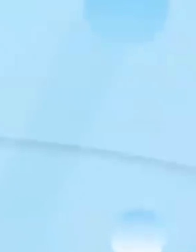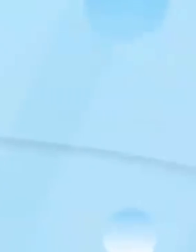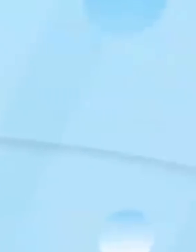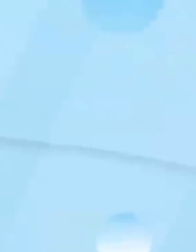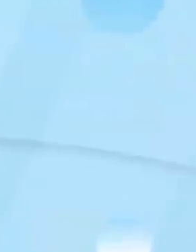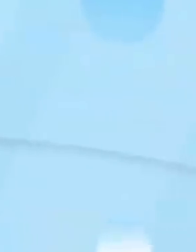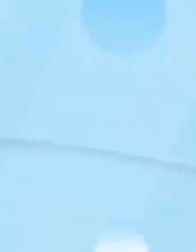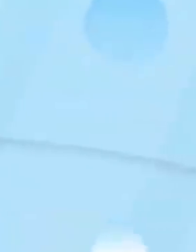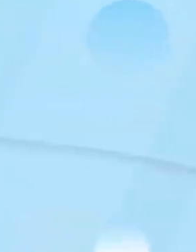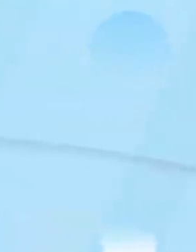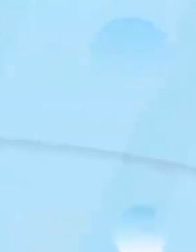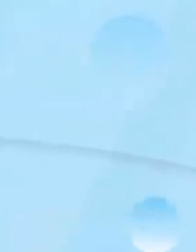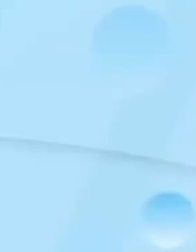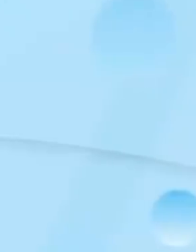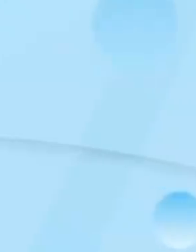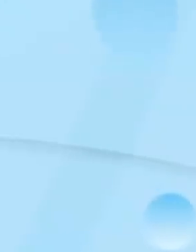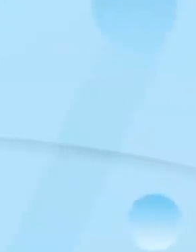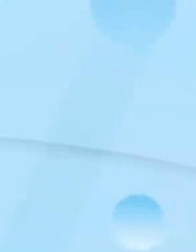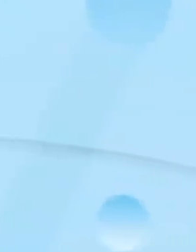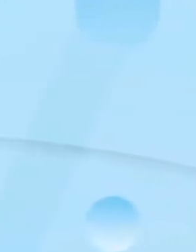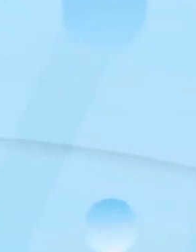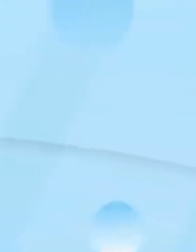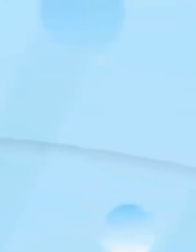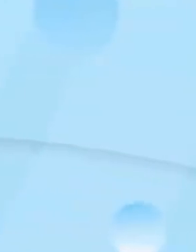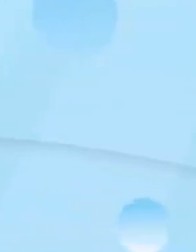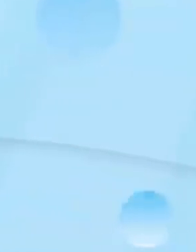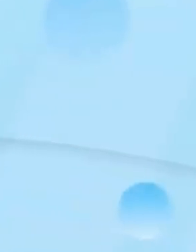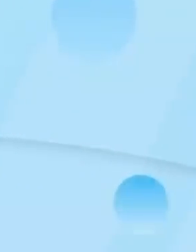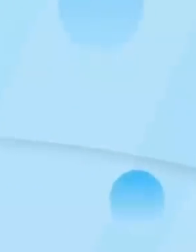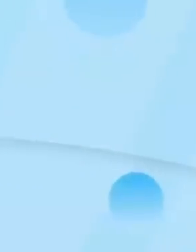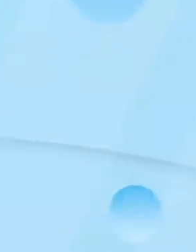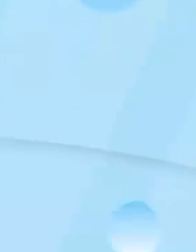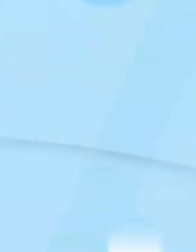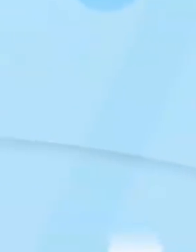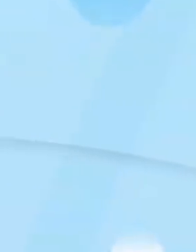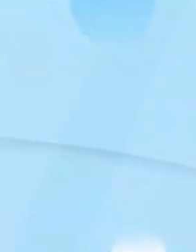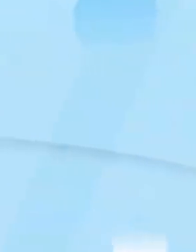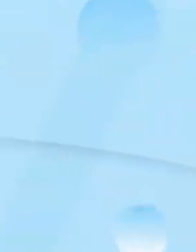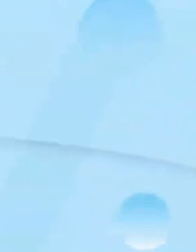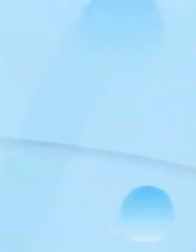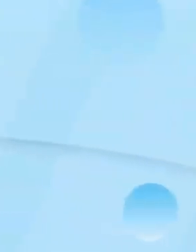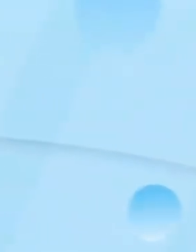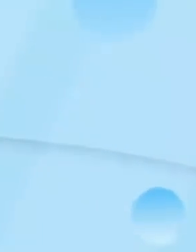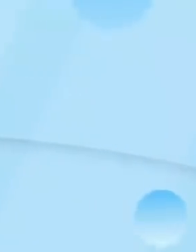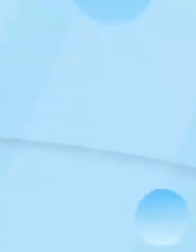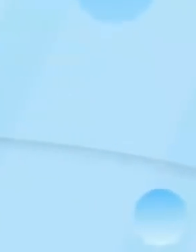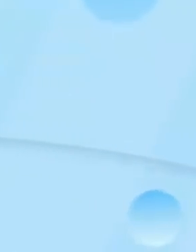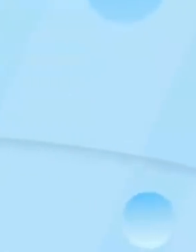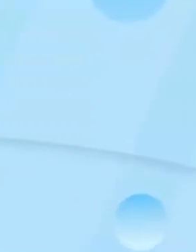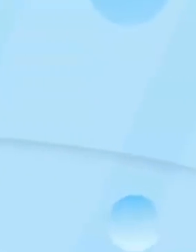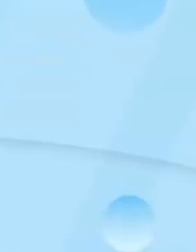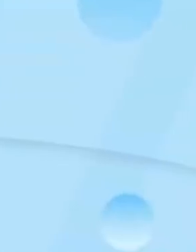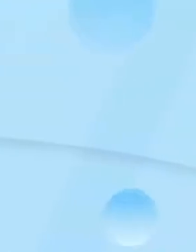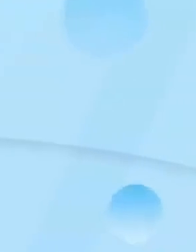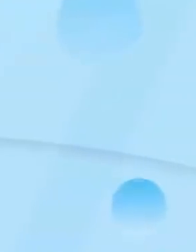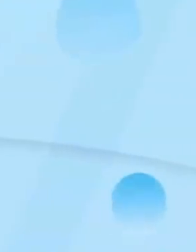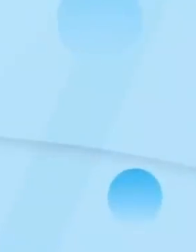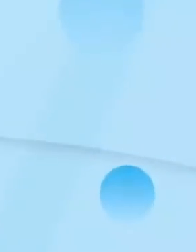Si algún familiar o conocido habla una, ¿qué experiencias les han contado?